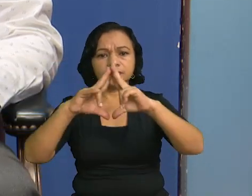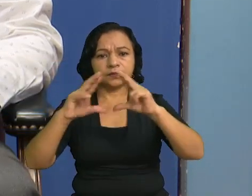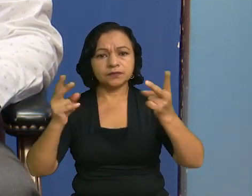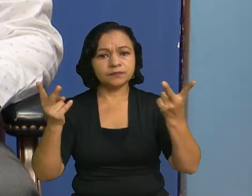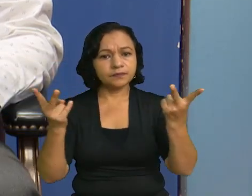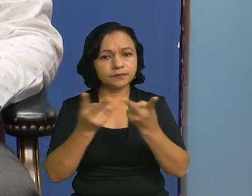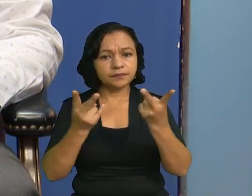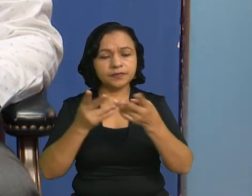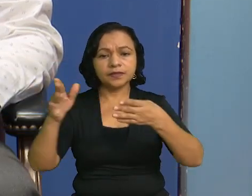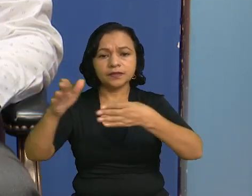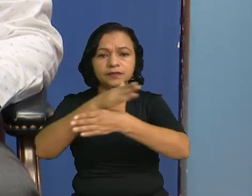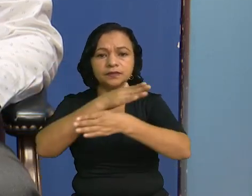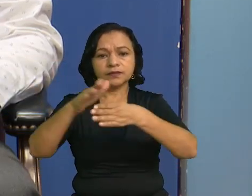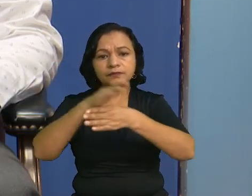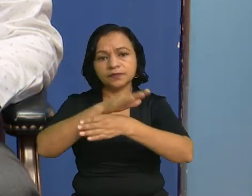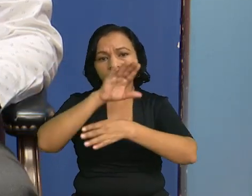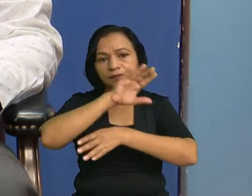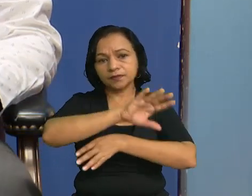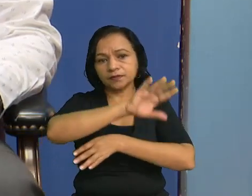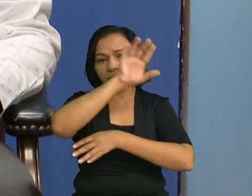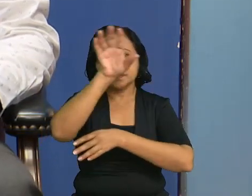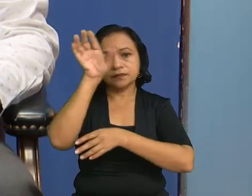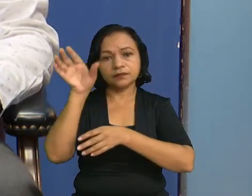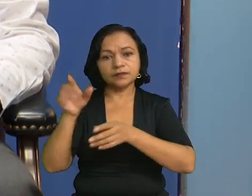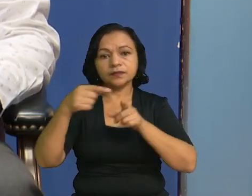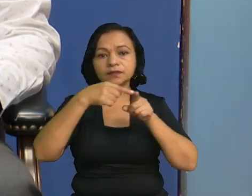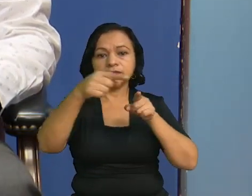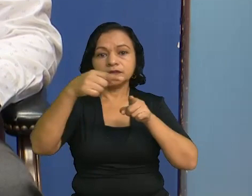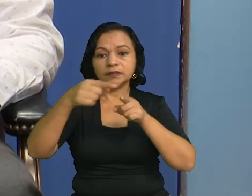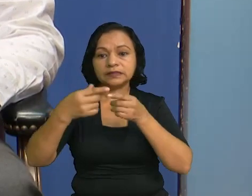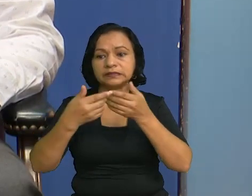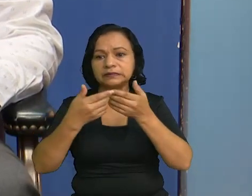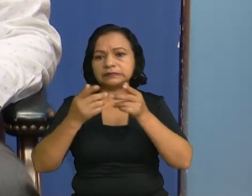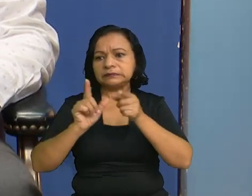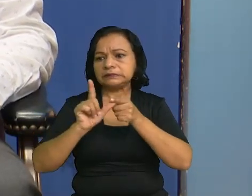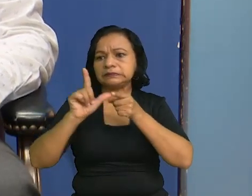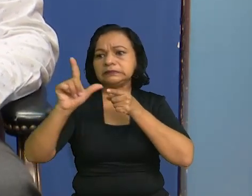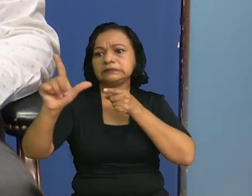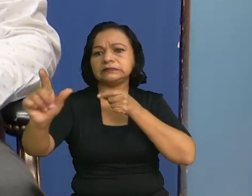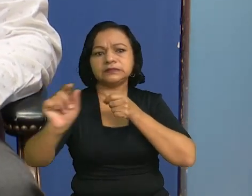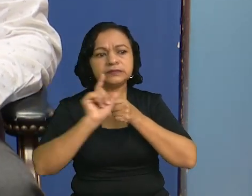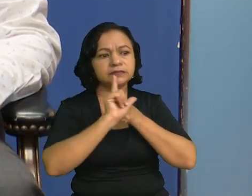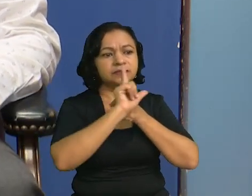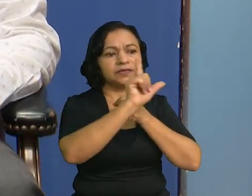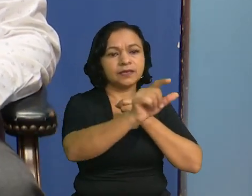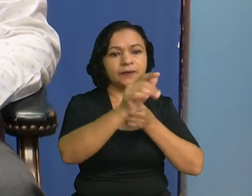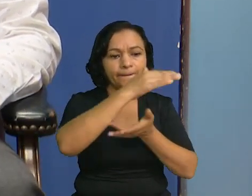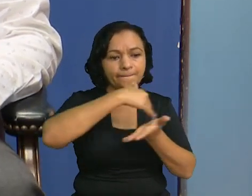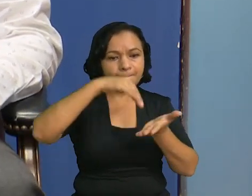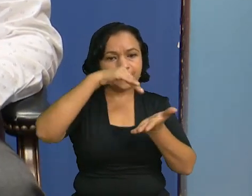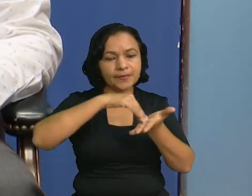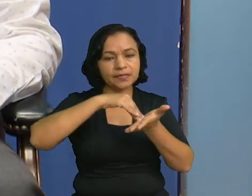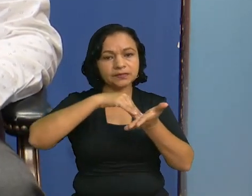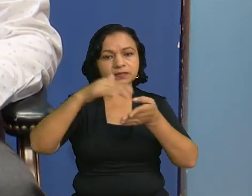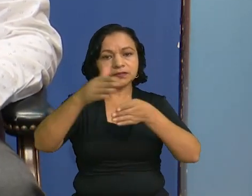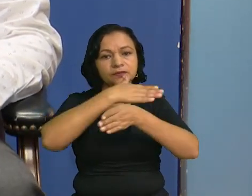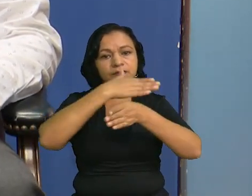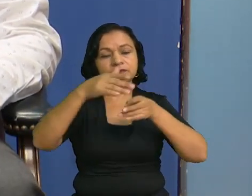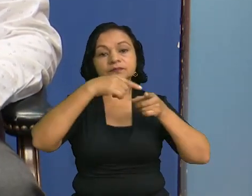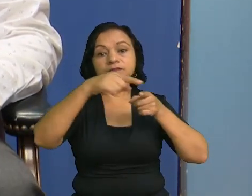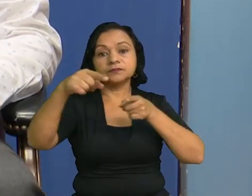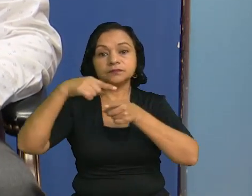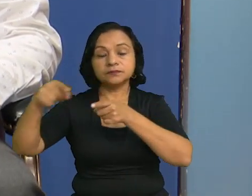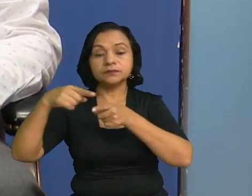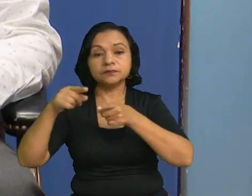que precisamente se encuentran bastante distantes entre sí y algunas bastante distantes de la cabecera o los centros urbanos más importantes